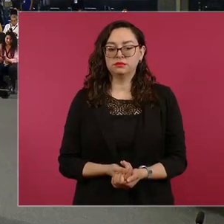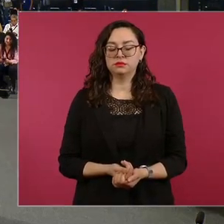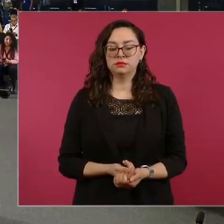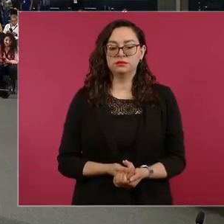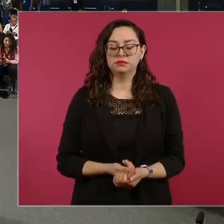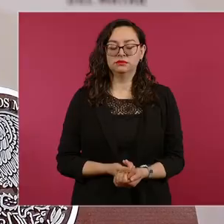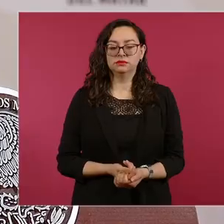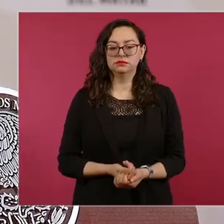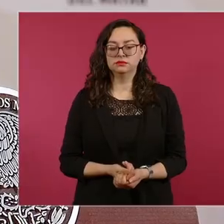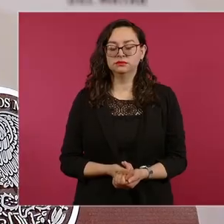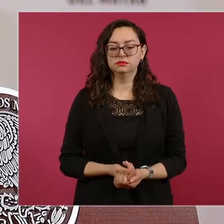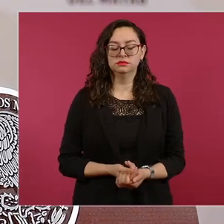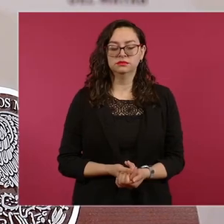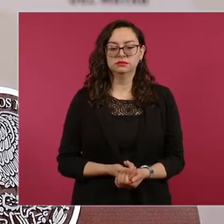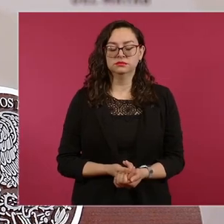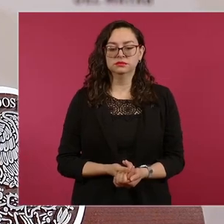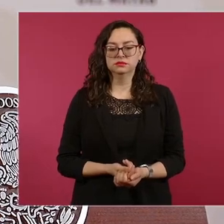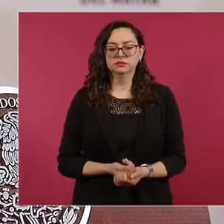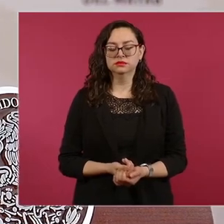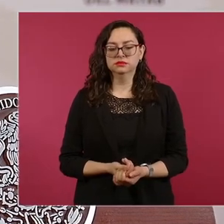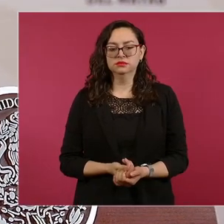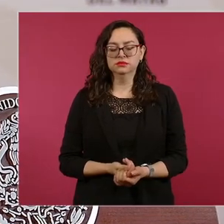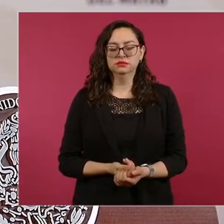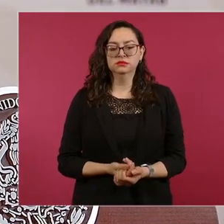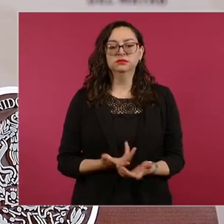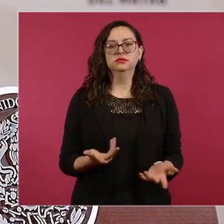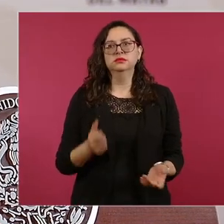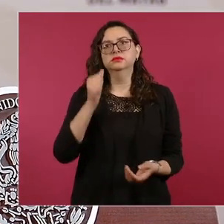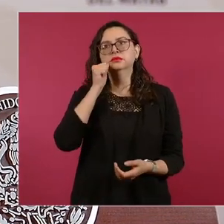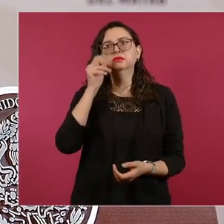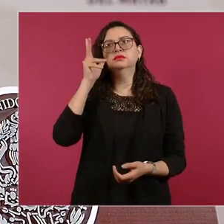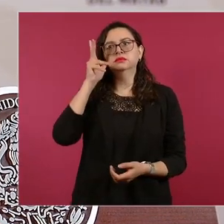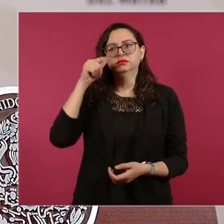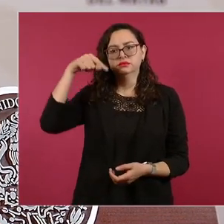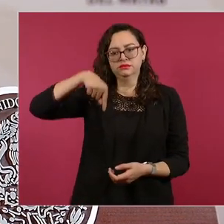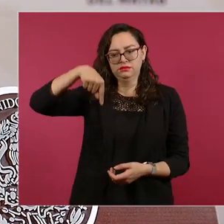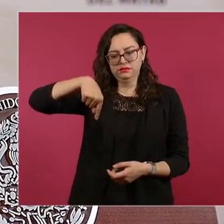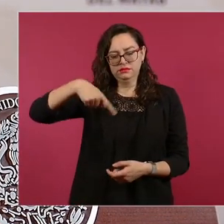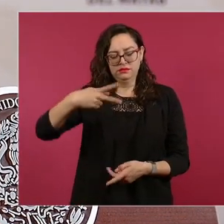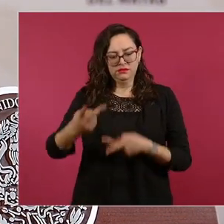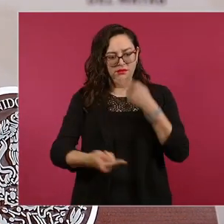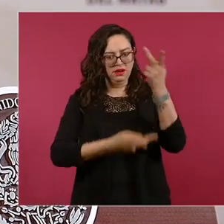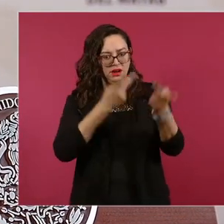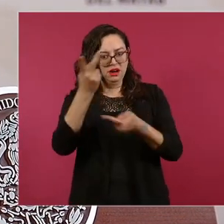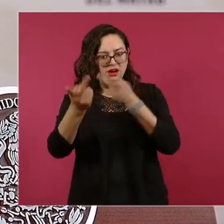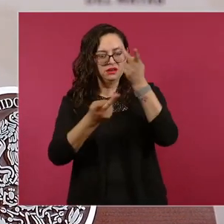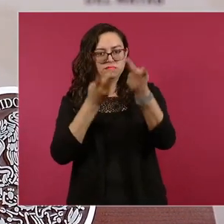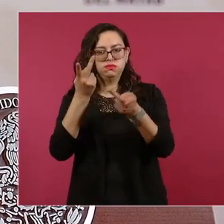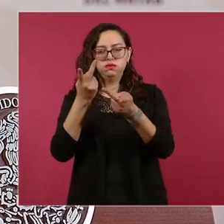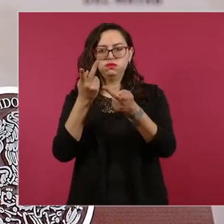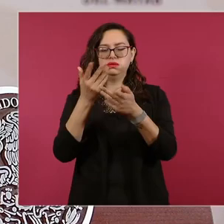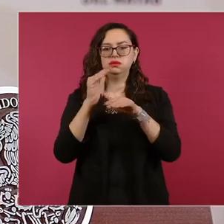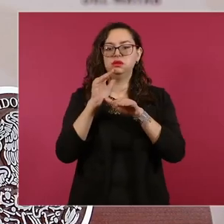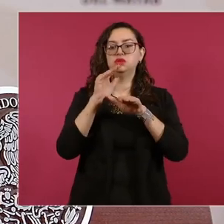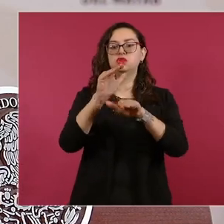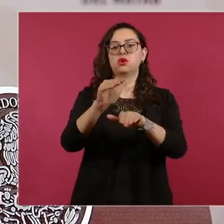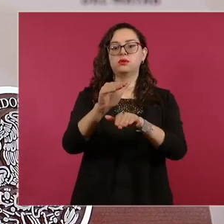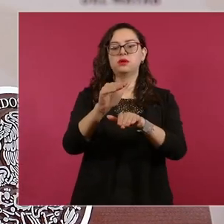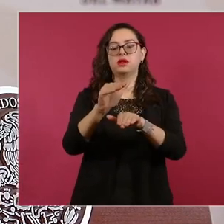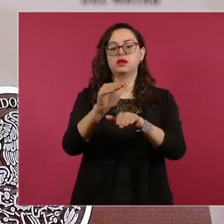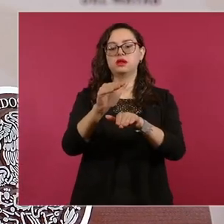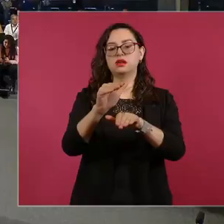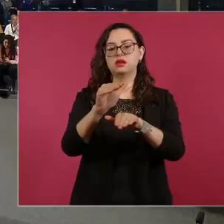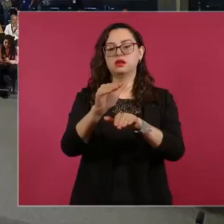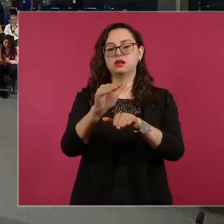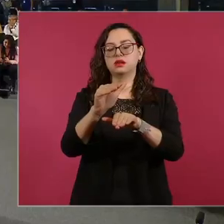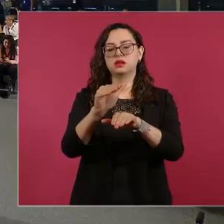hizo antier aquí en la conferencia sobre